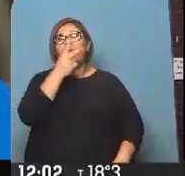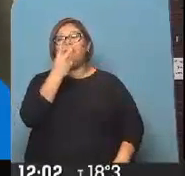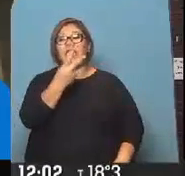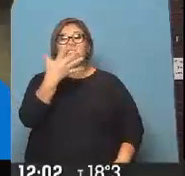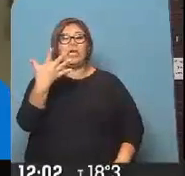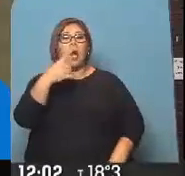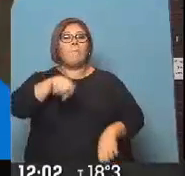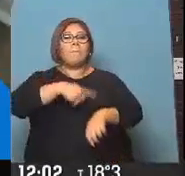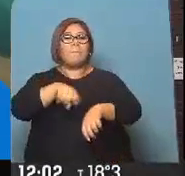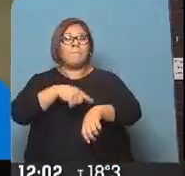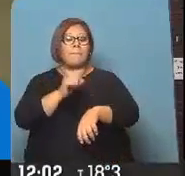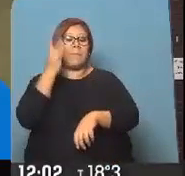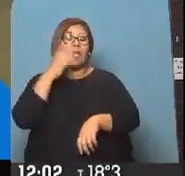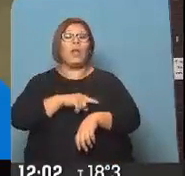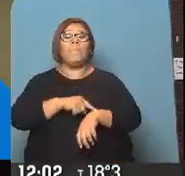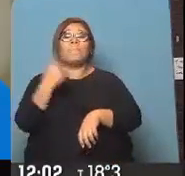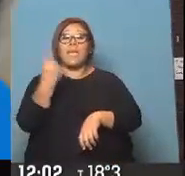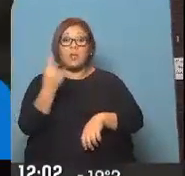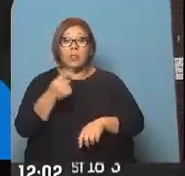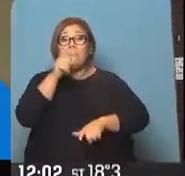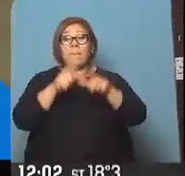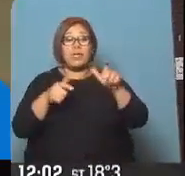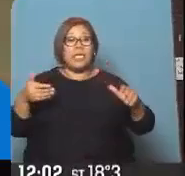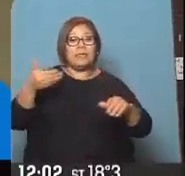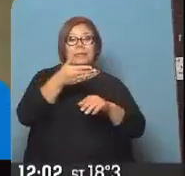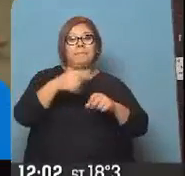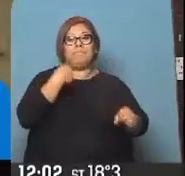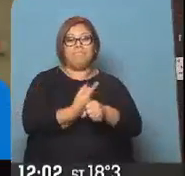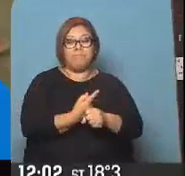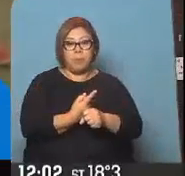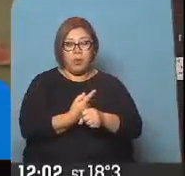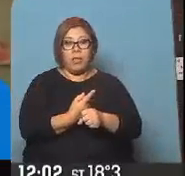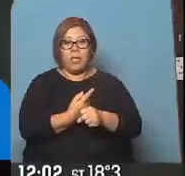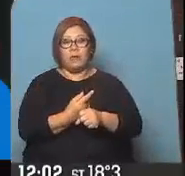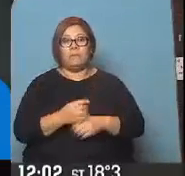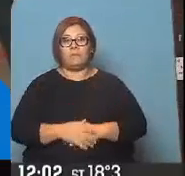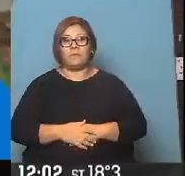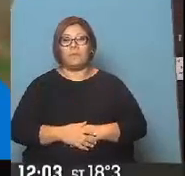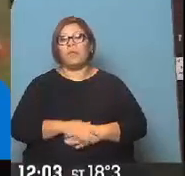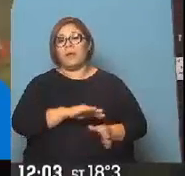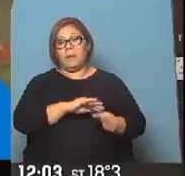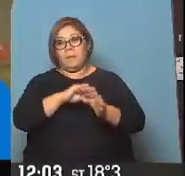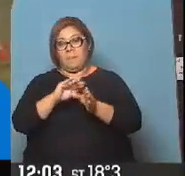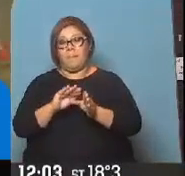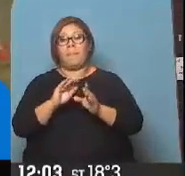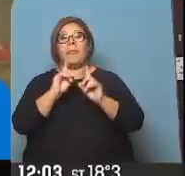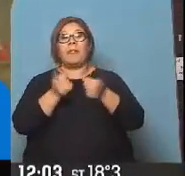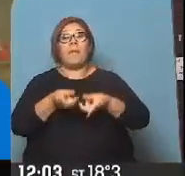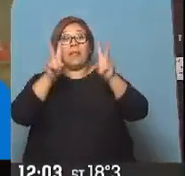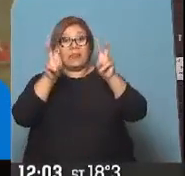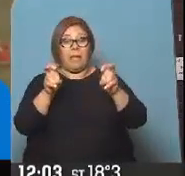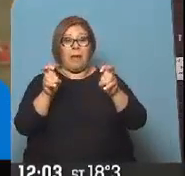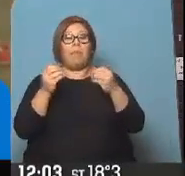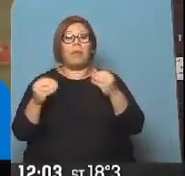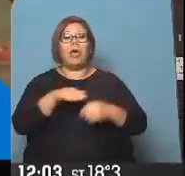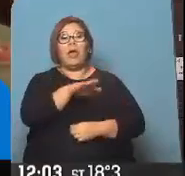pasajeros que estaban tratando de viajar no lo podían hacer pasar hacia la otra terminal pero hablamos de nuestra situación en el marco de una asamblea y un